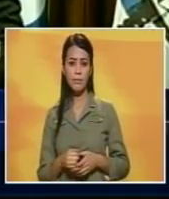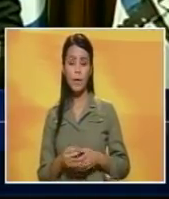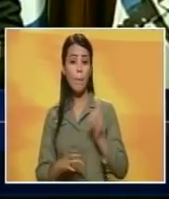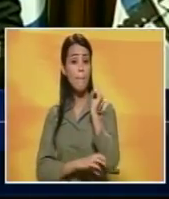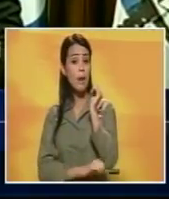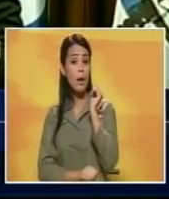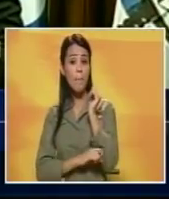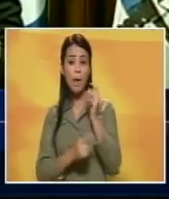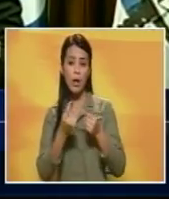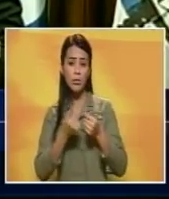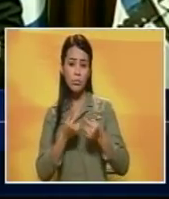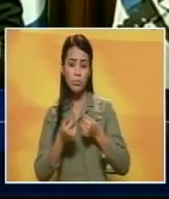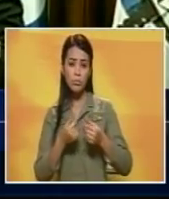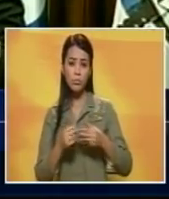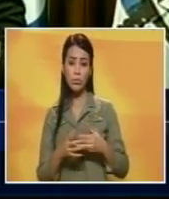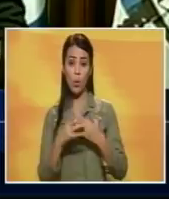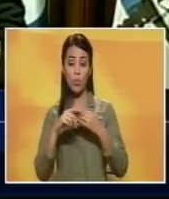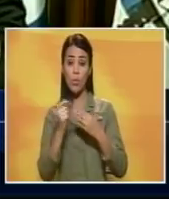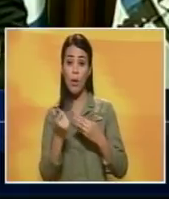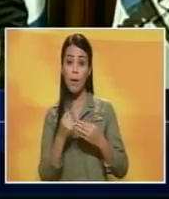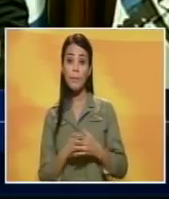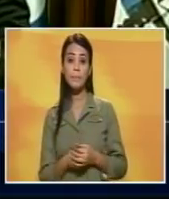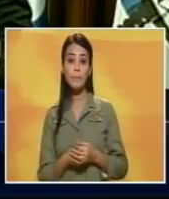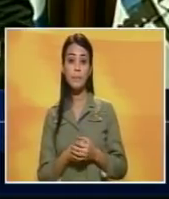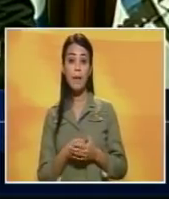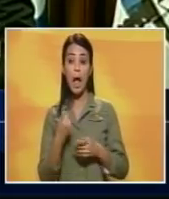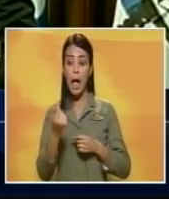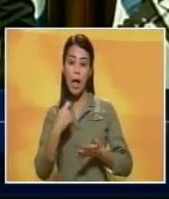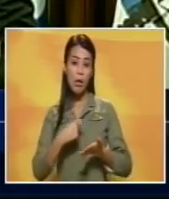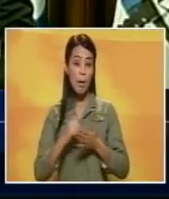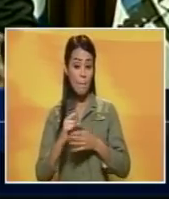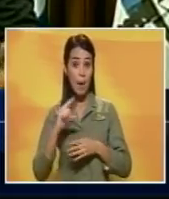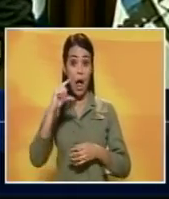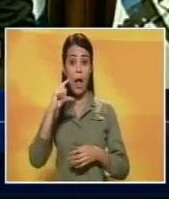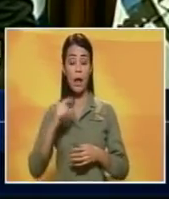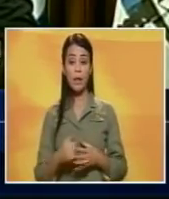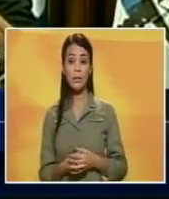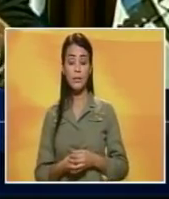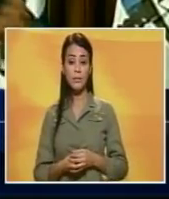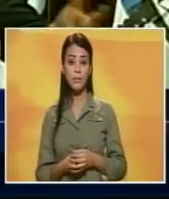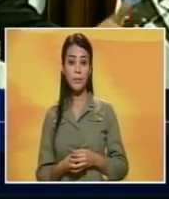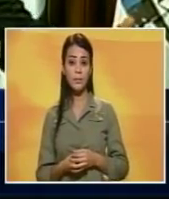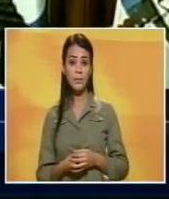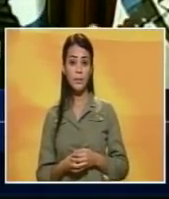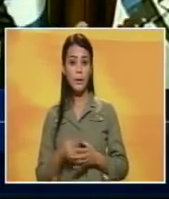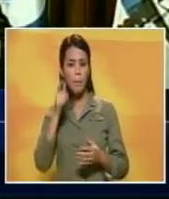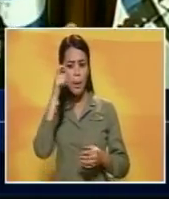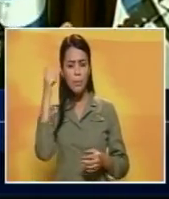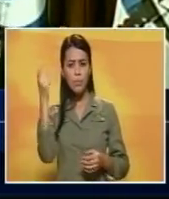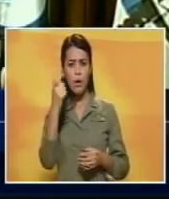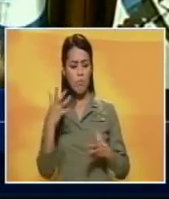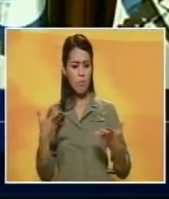esos billetes del nuevo cono monetario para cobrar comisiones, para dejar al pueblo,